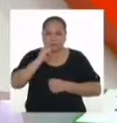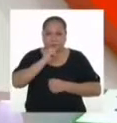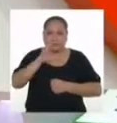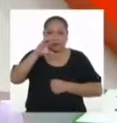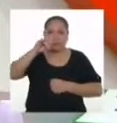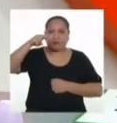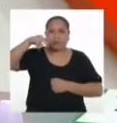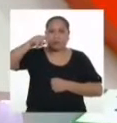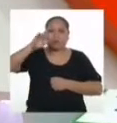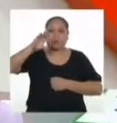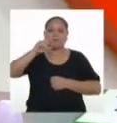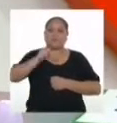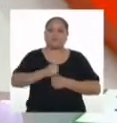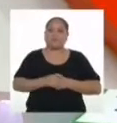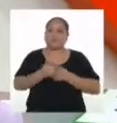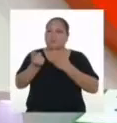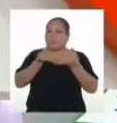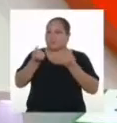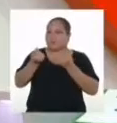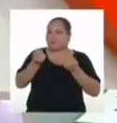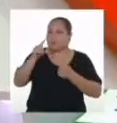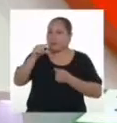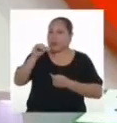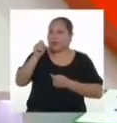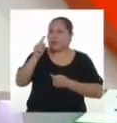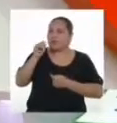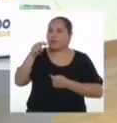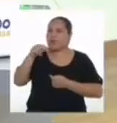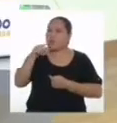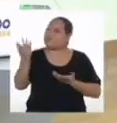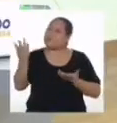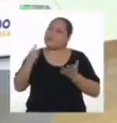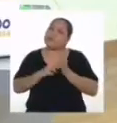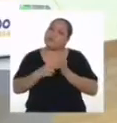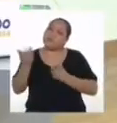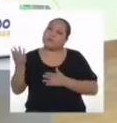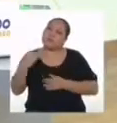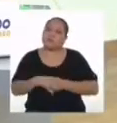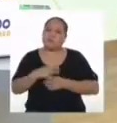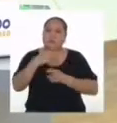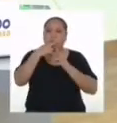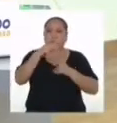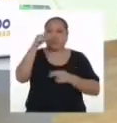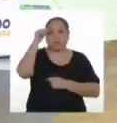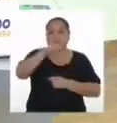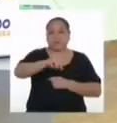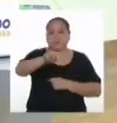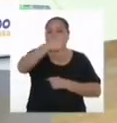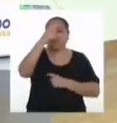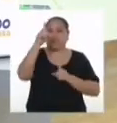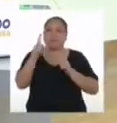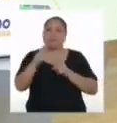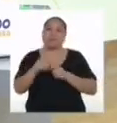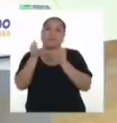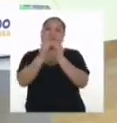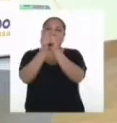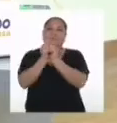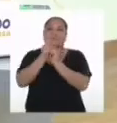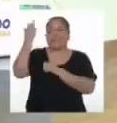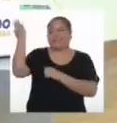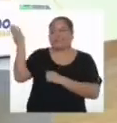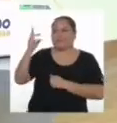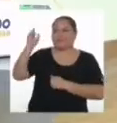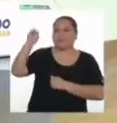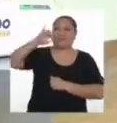Mencionaste que las cuencas deben ser gestionadas. ¿A qué te referías? Para responder esa y otras preguntas más, nos acompaña